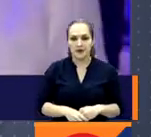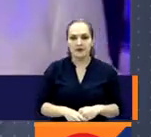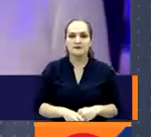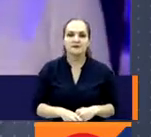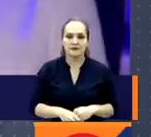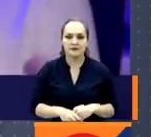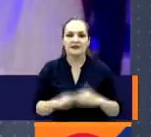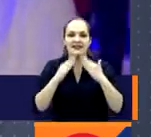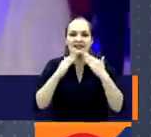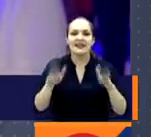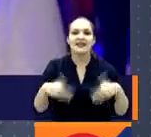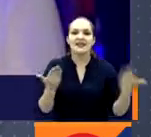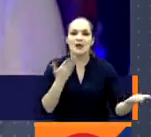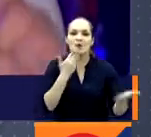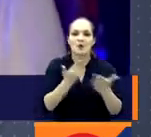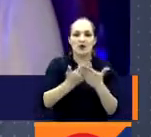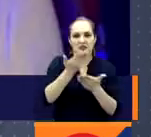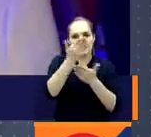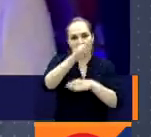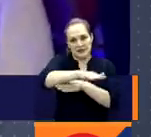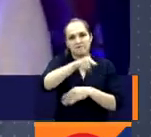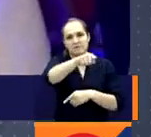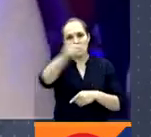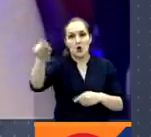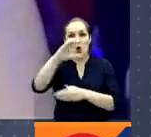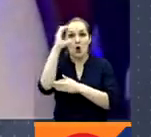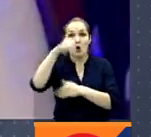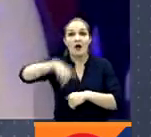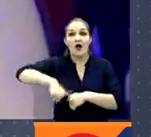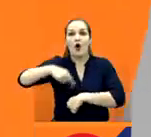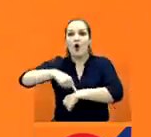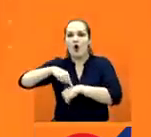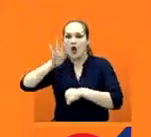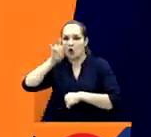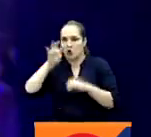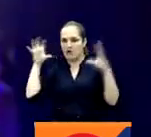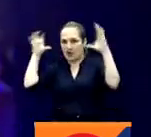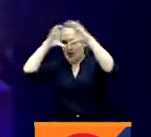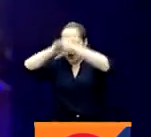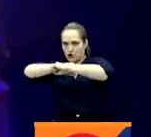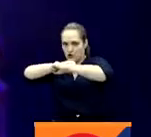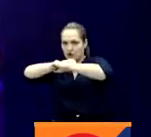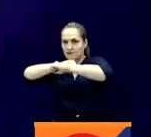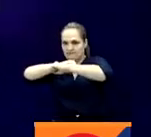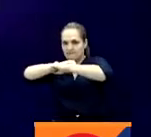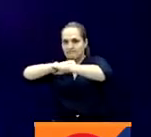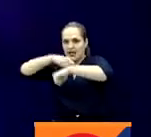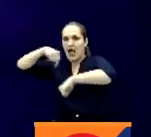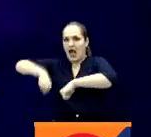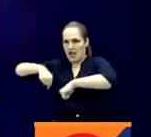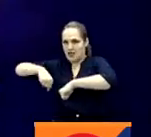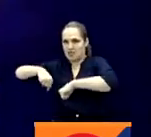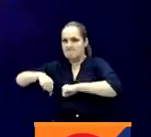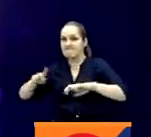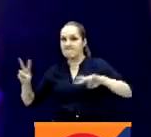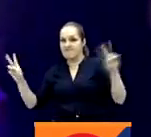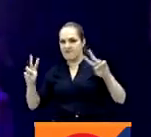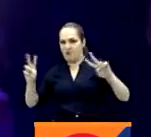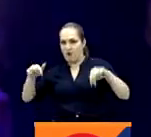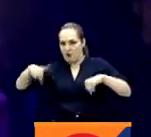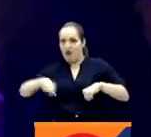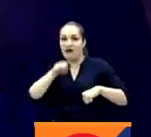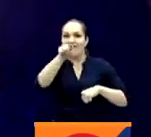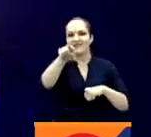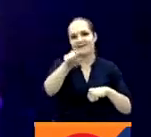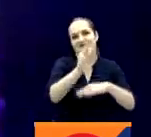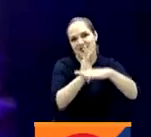Compañeros, ¿qué tal? Muy buenas tardes allá en Colombia. Aquí ya son más de las 9 de la noche y el noticiero de todos ya hace presencia en Expo Dubai